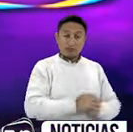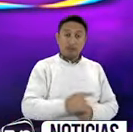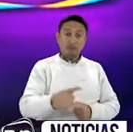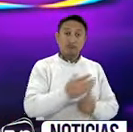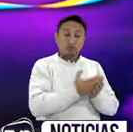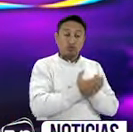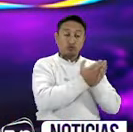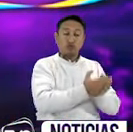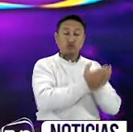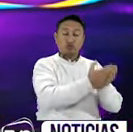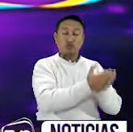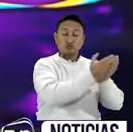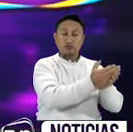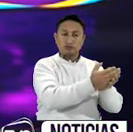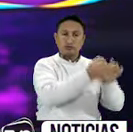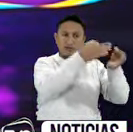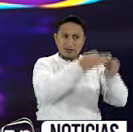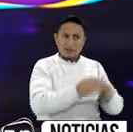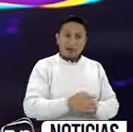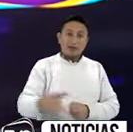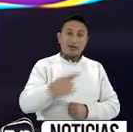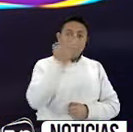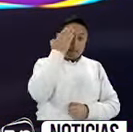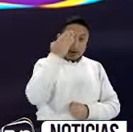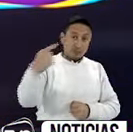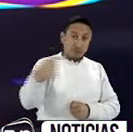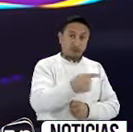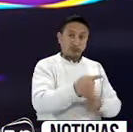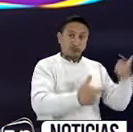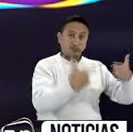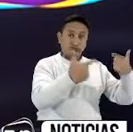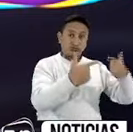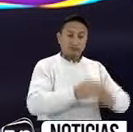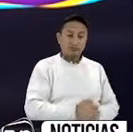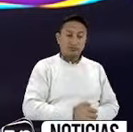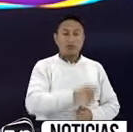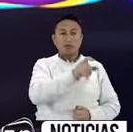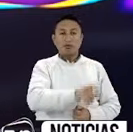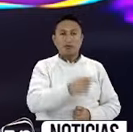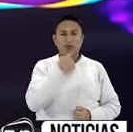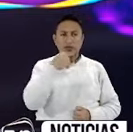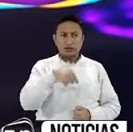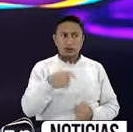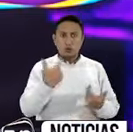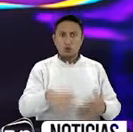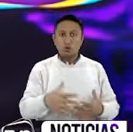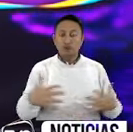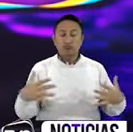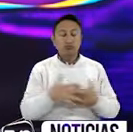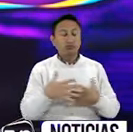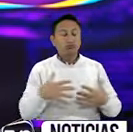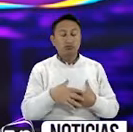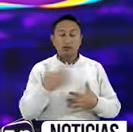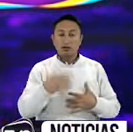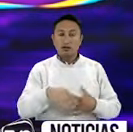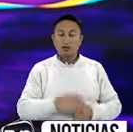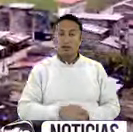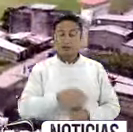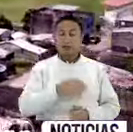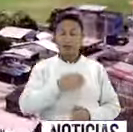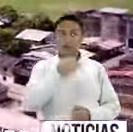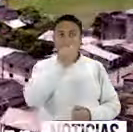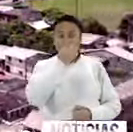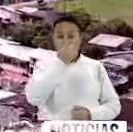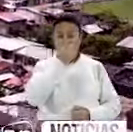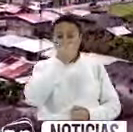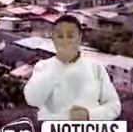alta mar, pero fueron sorprendidos por piratas armados. Sobrevivientes relataron los momentos de pánico que vivieron.